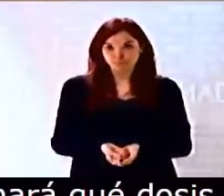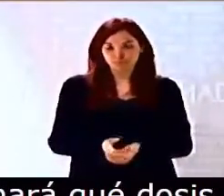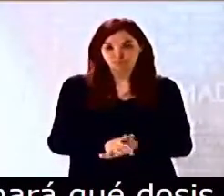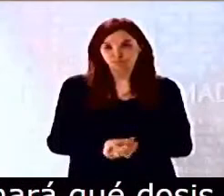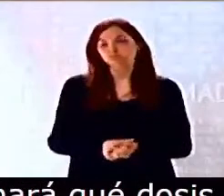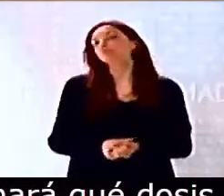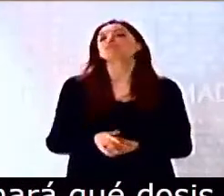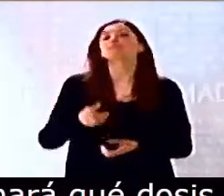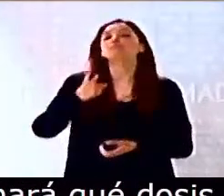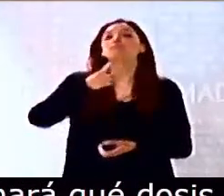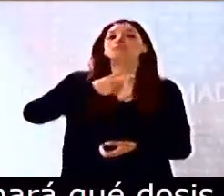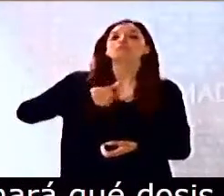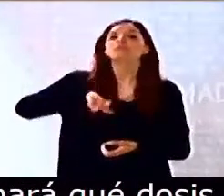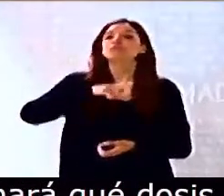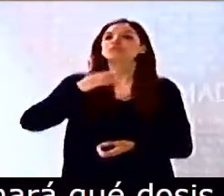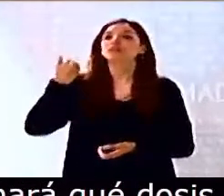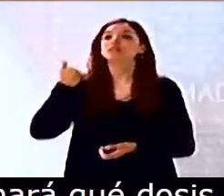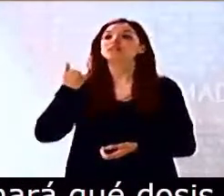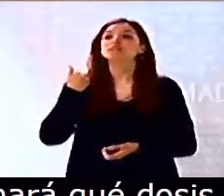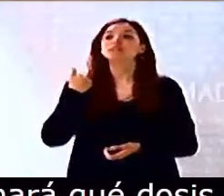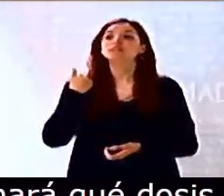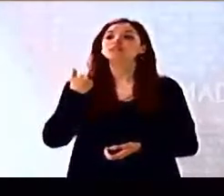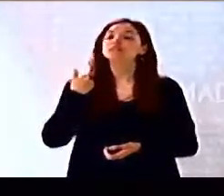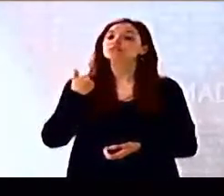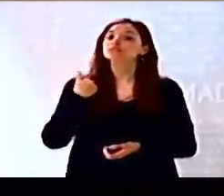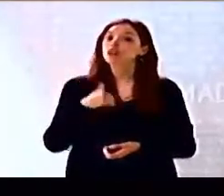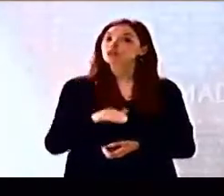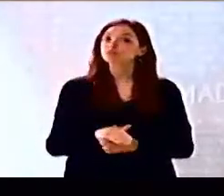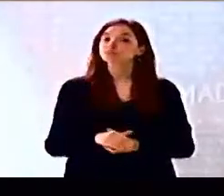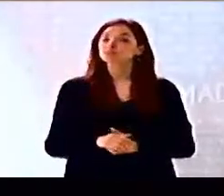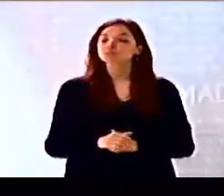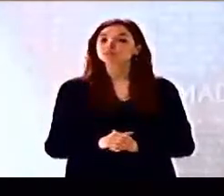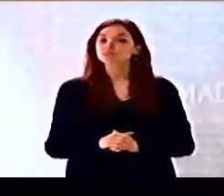Hemos amortizado demasiado pronto